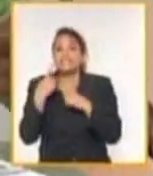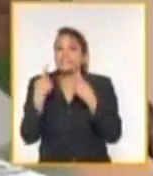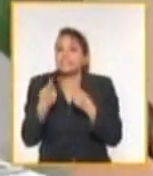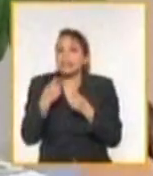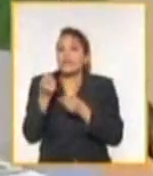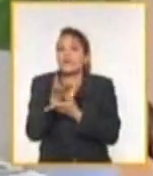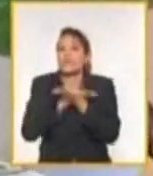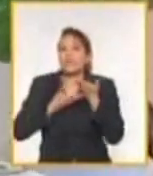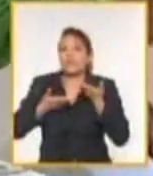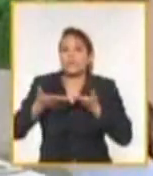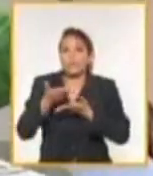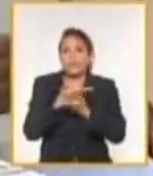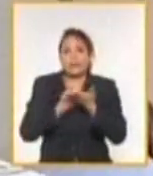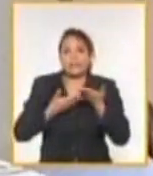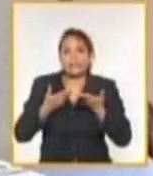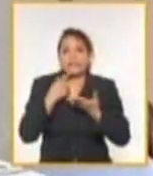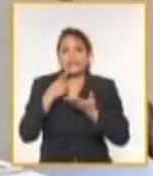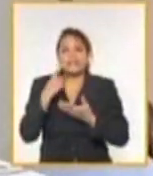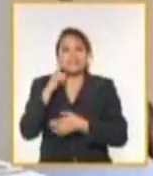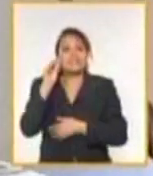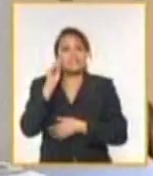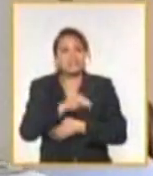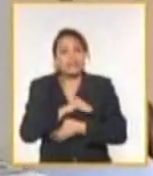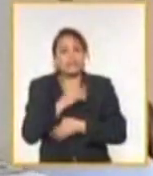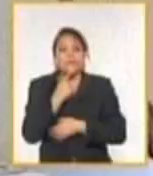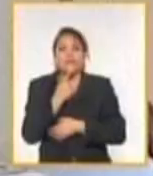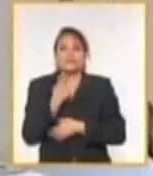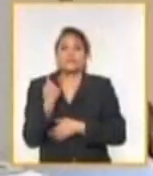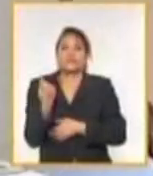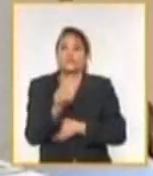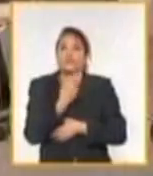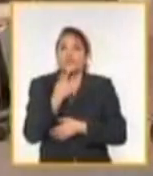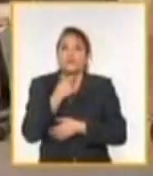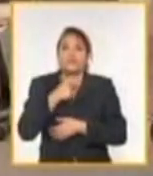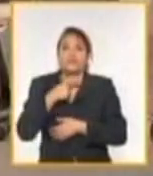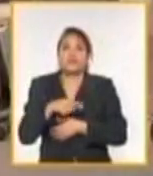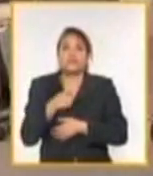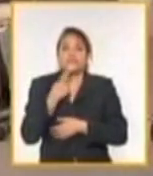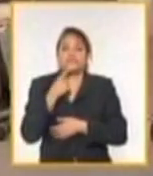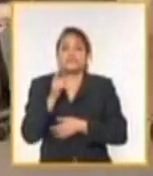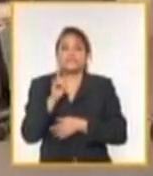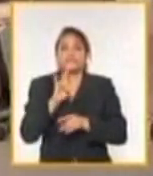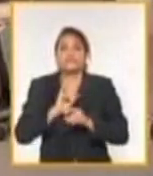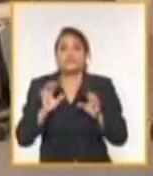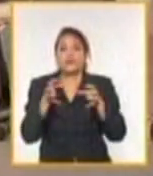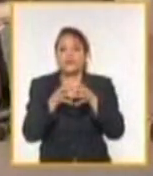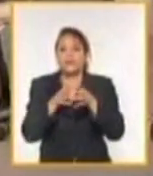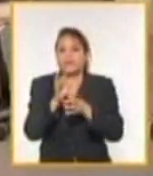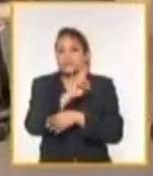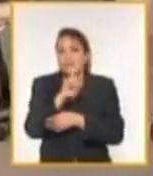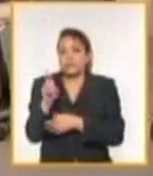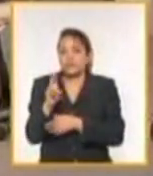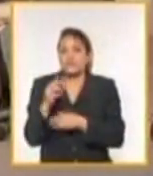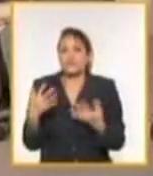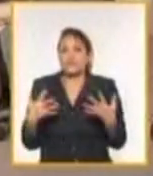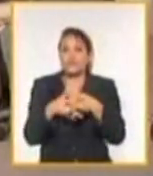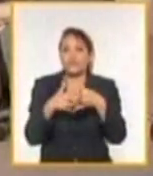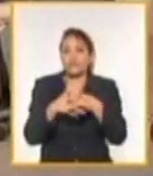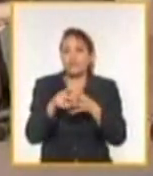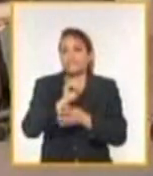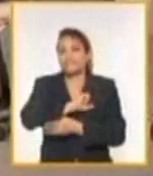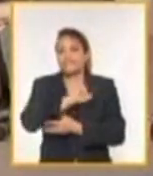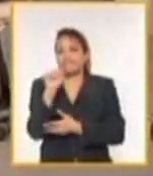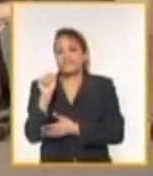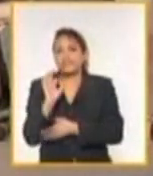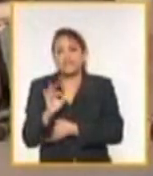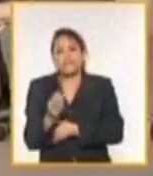quiere que se propaguen, que se promuevan, como por ejemplo está la unidad revolucionaria. Unir para vencer, nos dijo